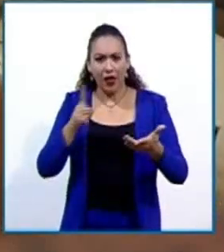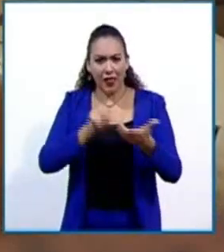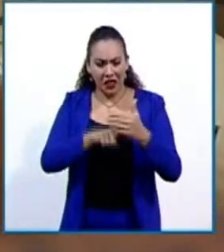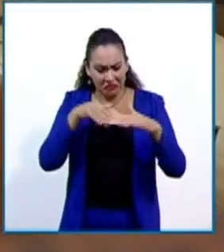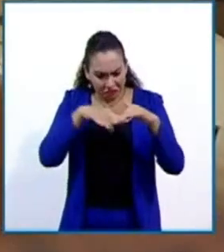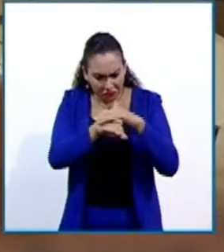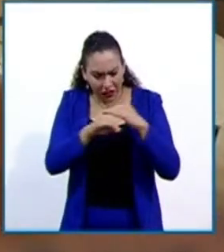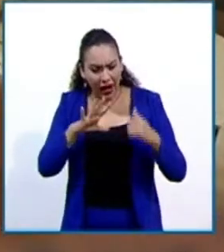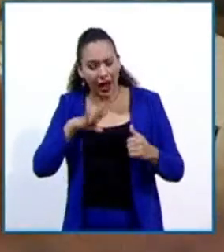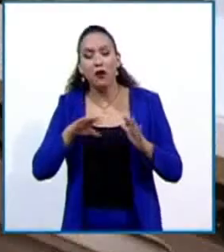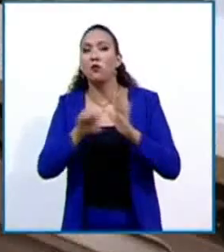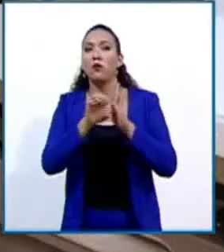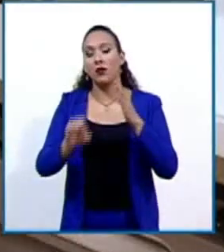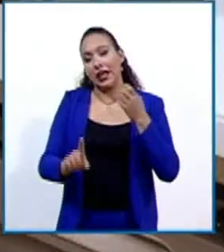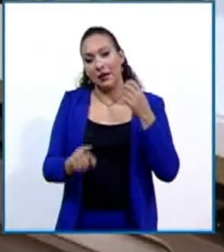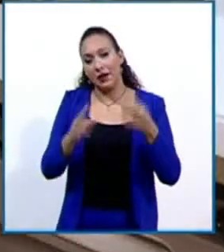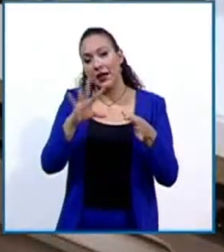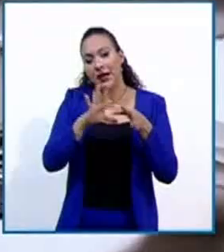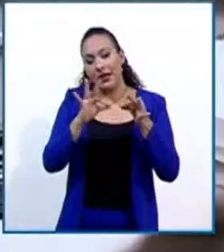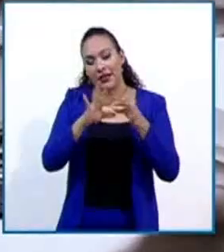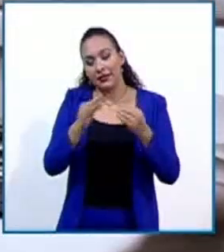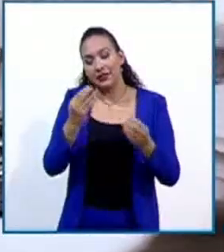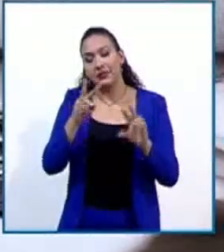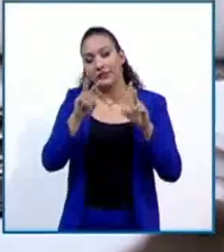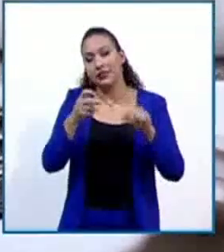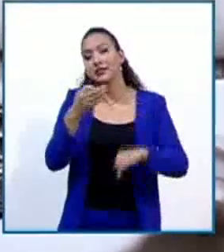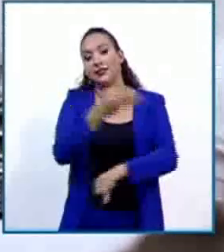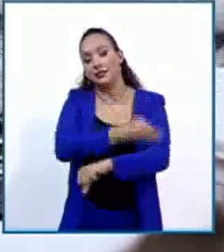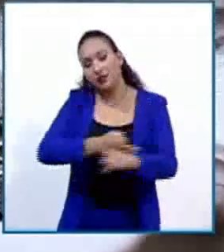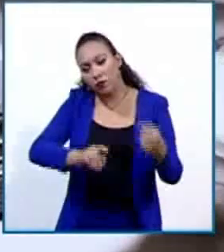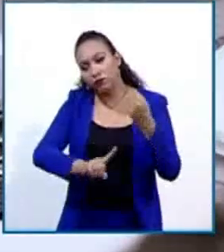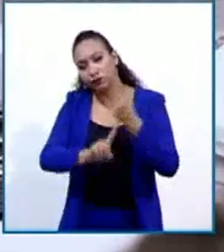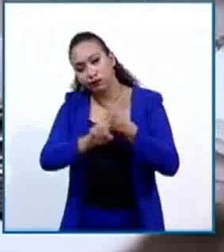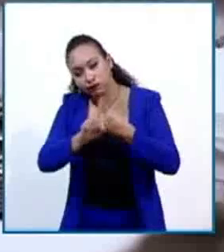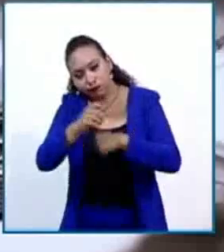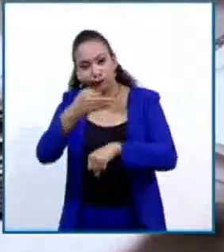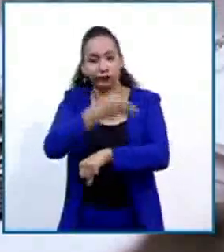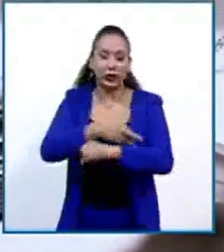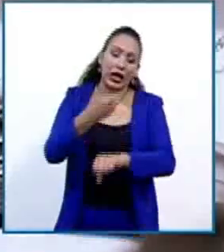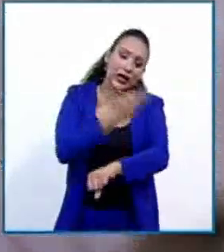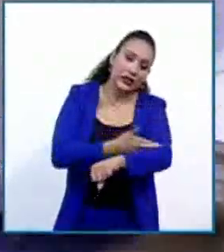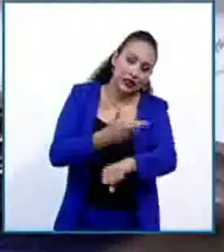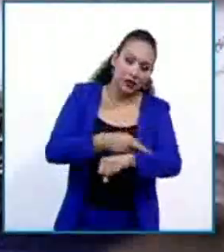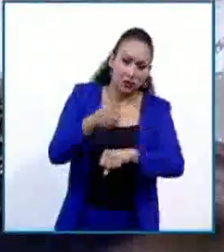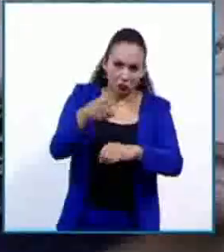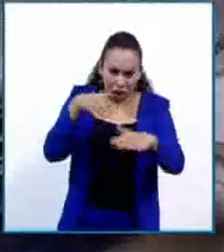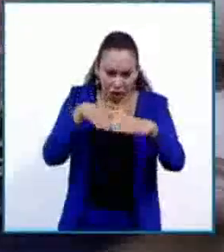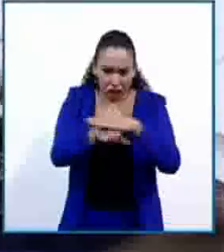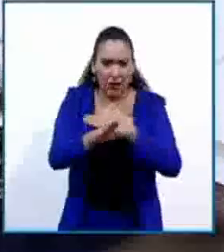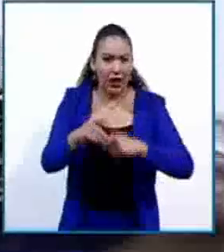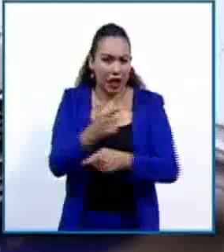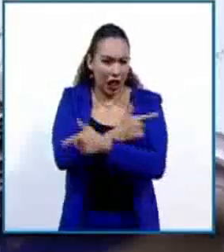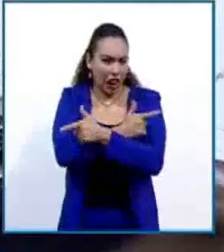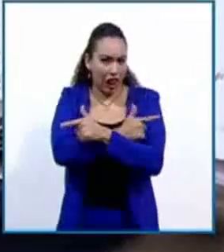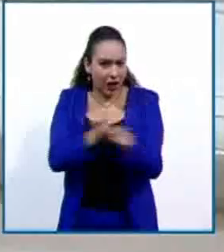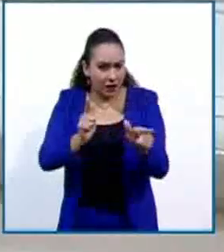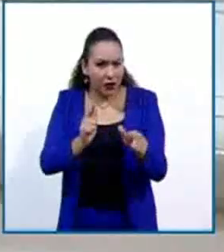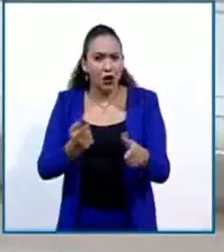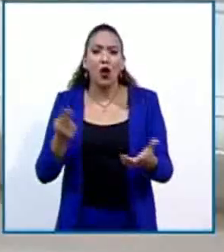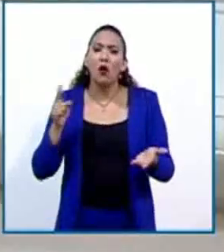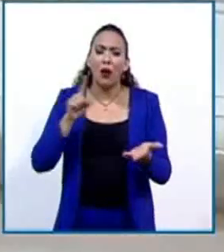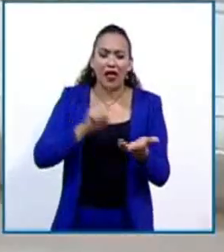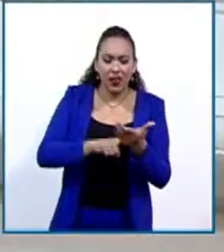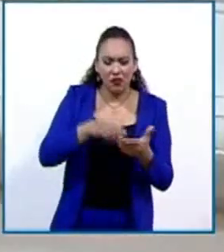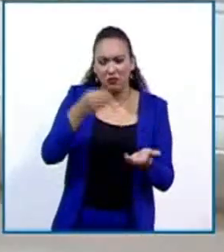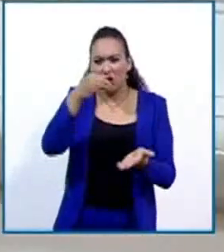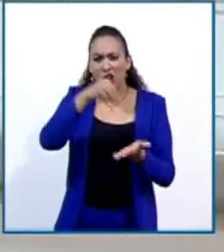controversias civiles y familiares en todo el país. La consulta de la información será de libre acceso y no requerirá de usuario o contraseña para